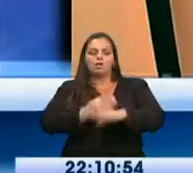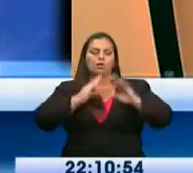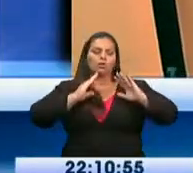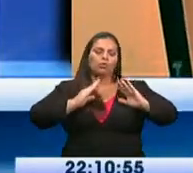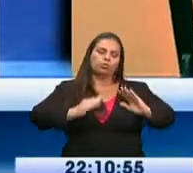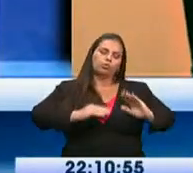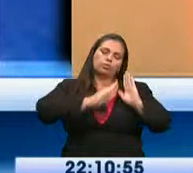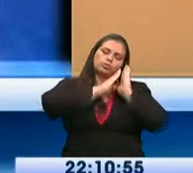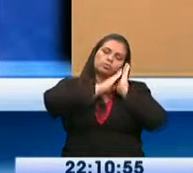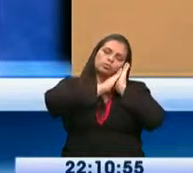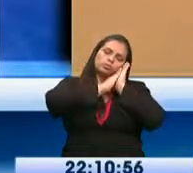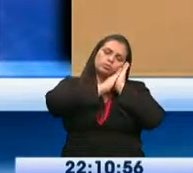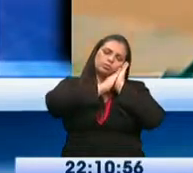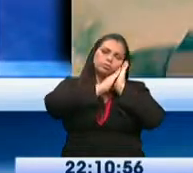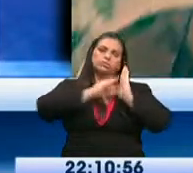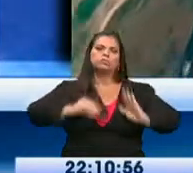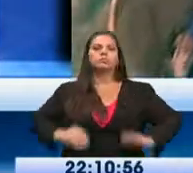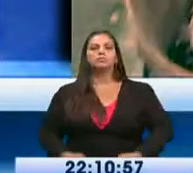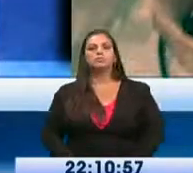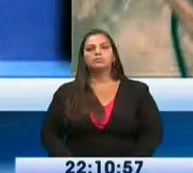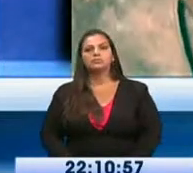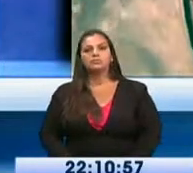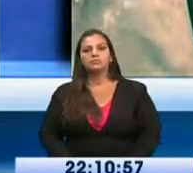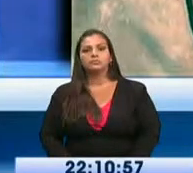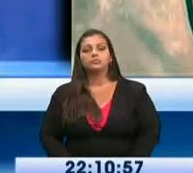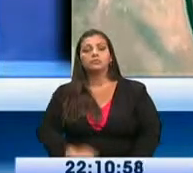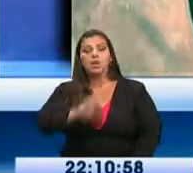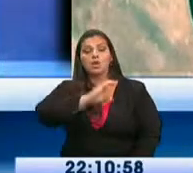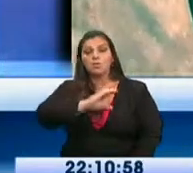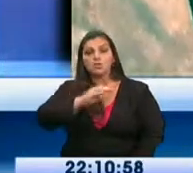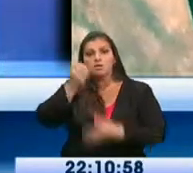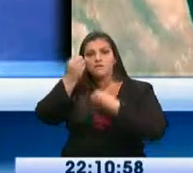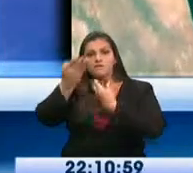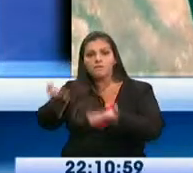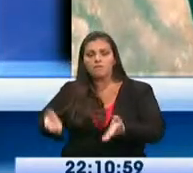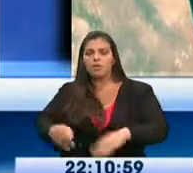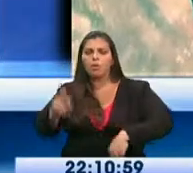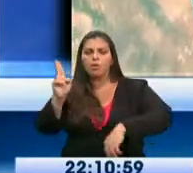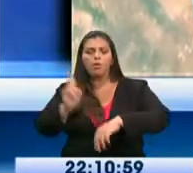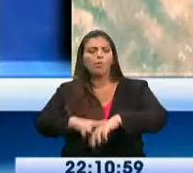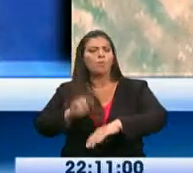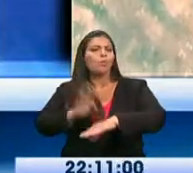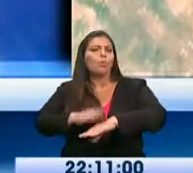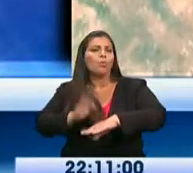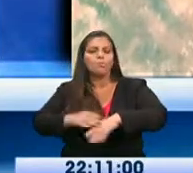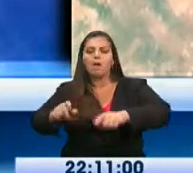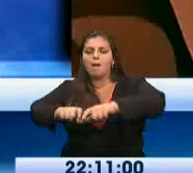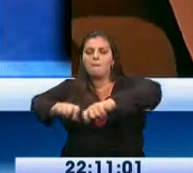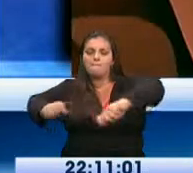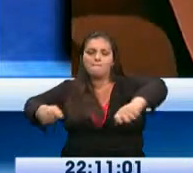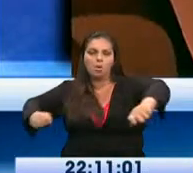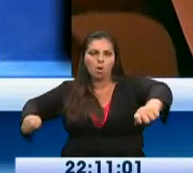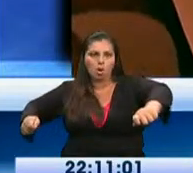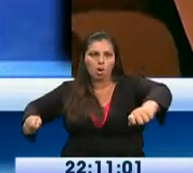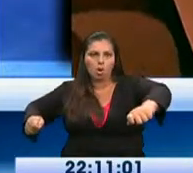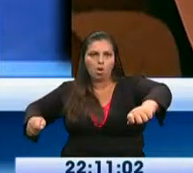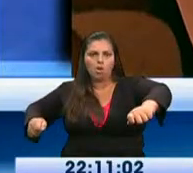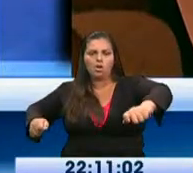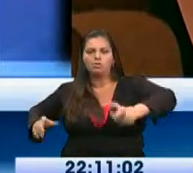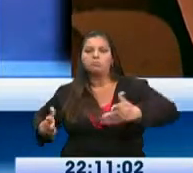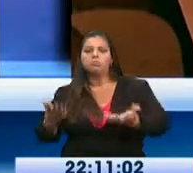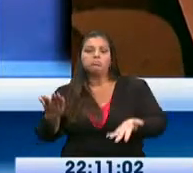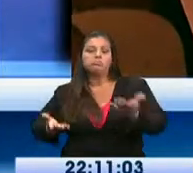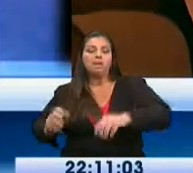No sé si era humo, un policía dice que eran las mangueras, que como es de freno de aire, dice que eso